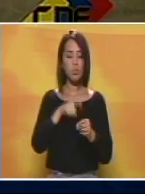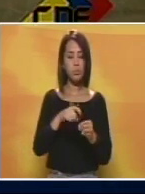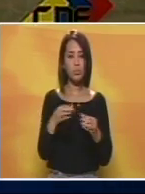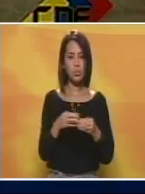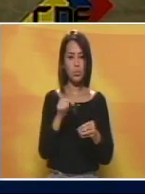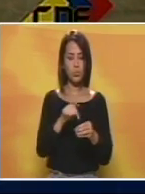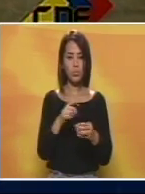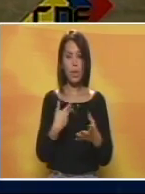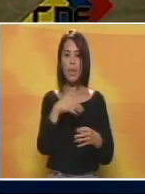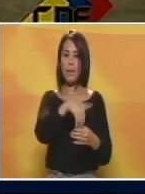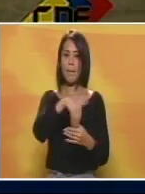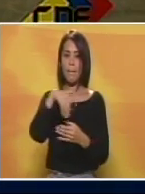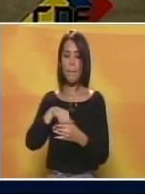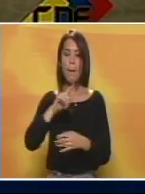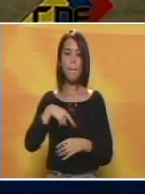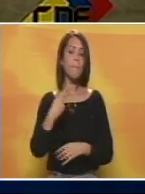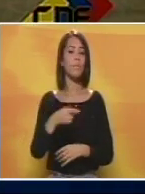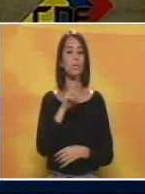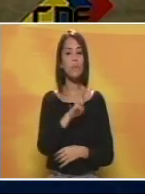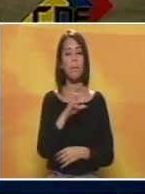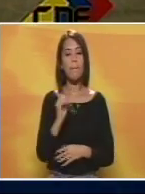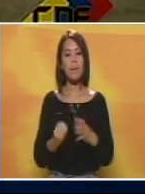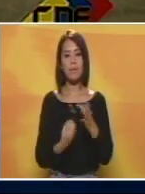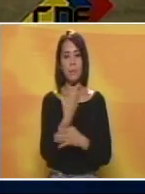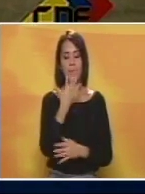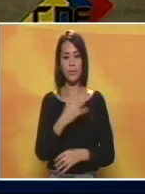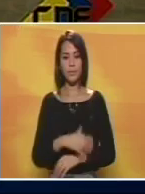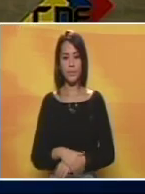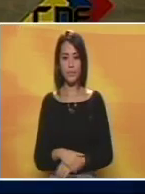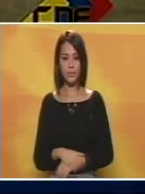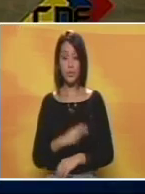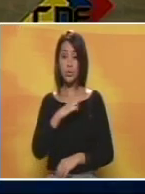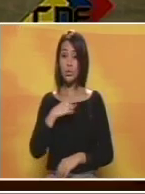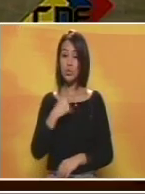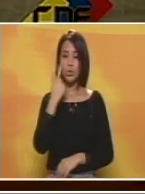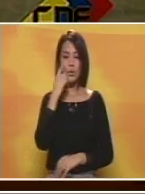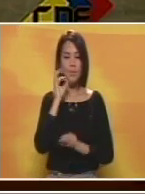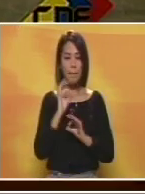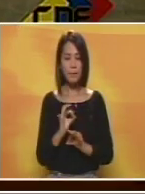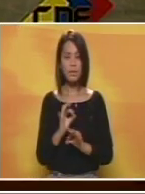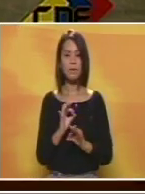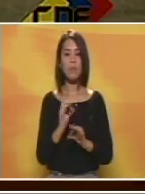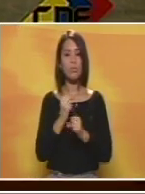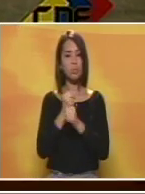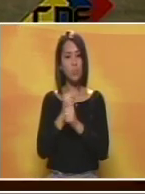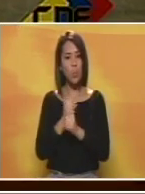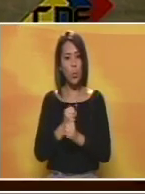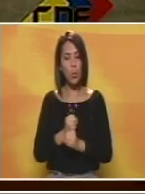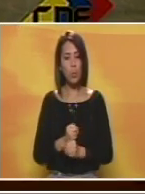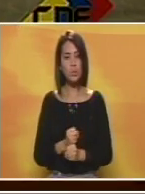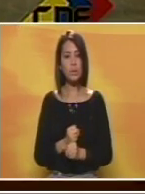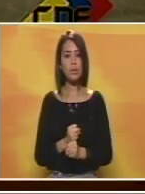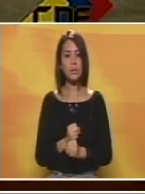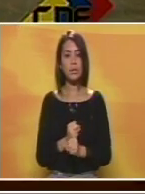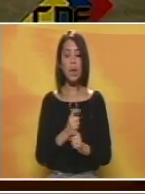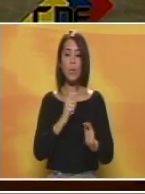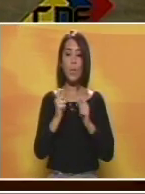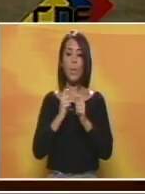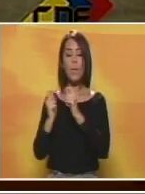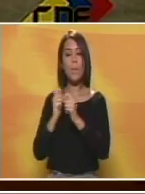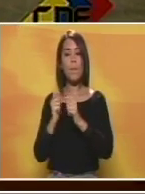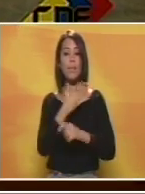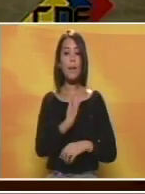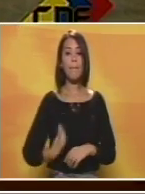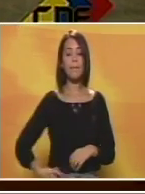la contienda electoral del próximo 20 de mayo. Nosotros vamos a continuar aquí muy pendientes, esperando entonces la rueda de prensa de